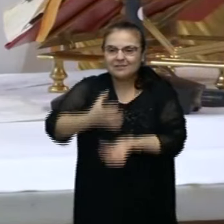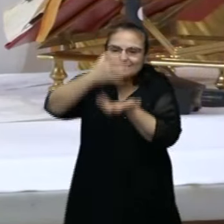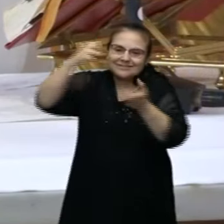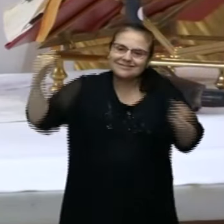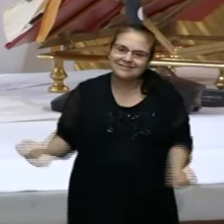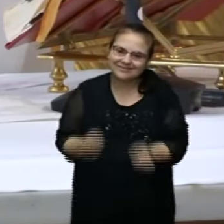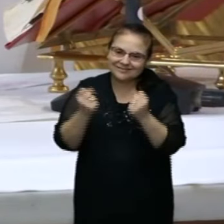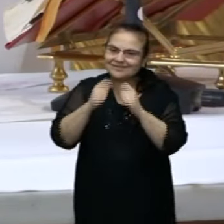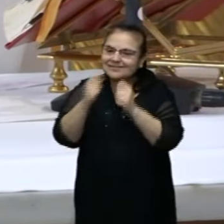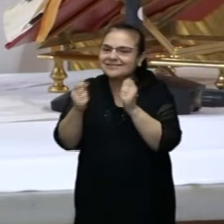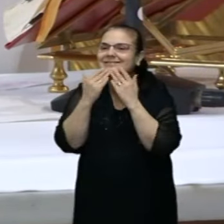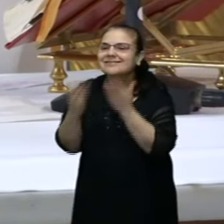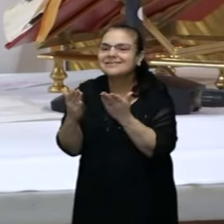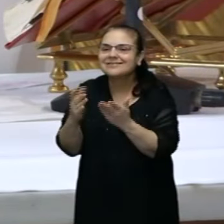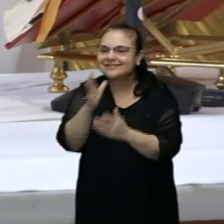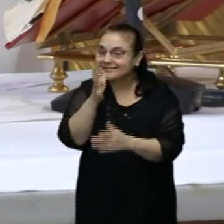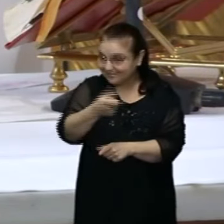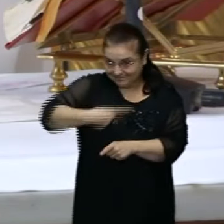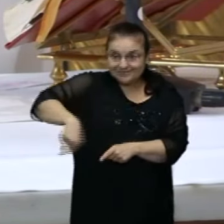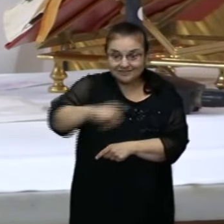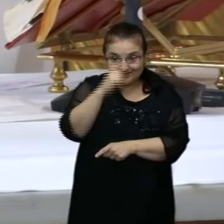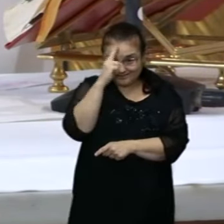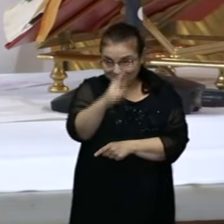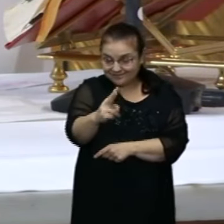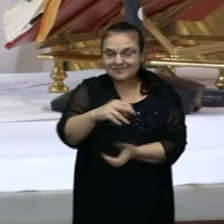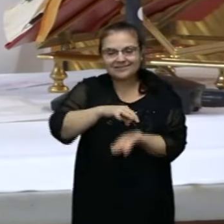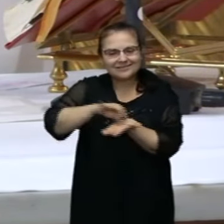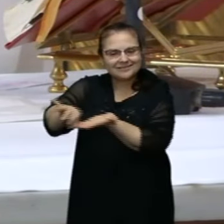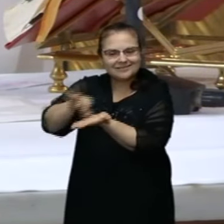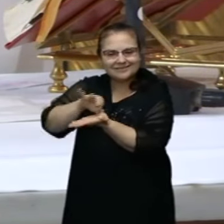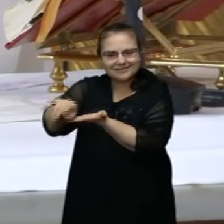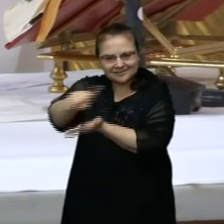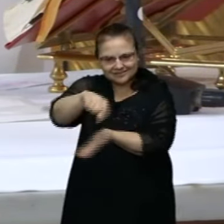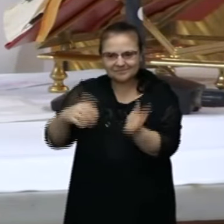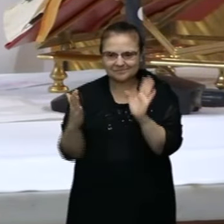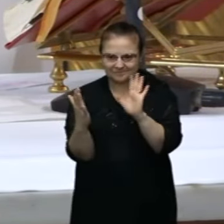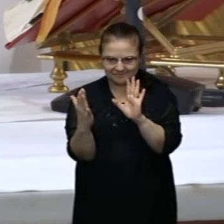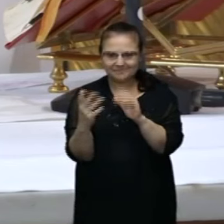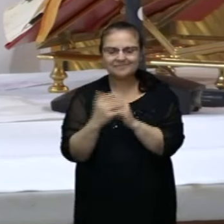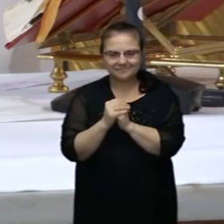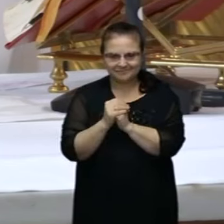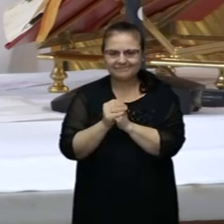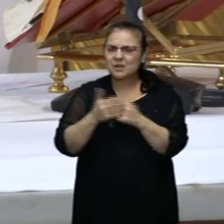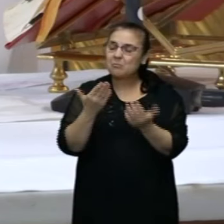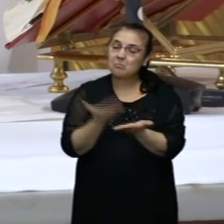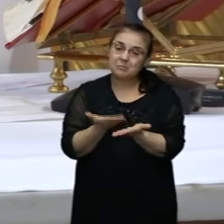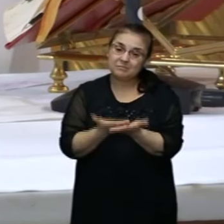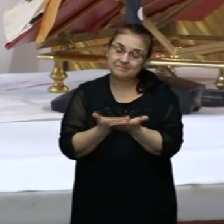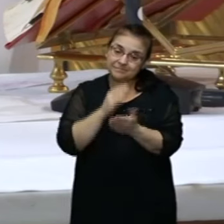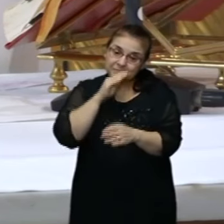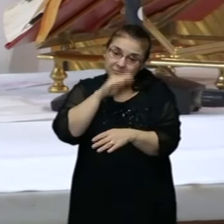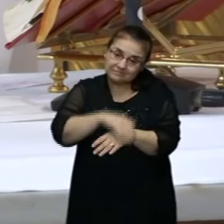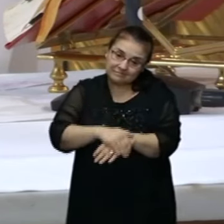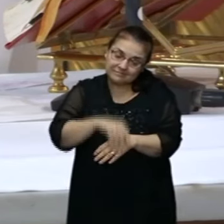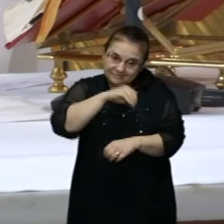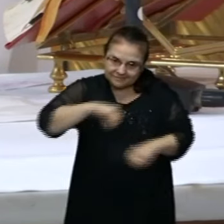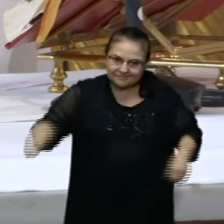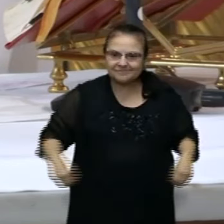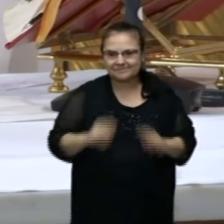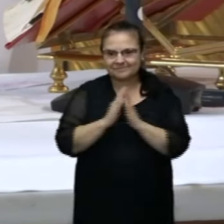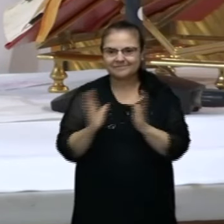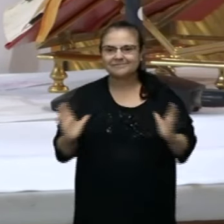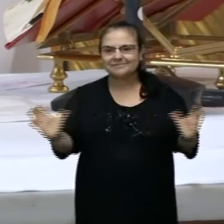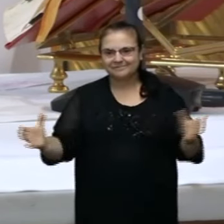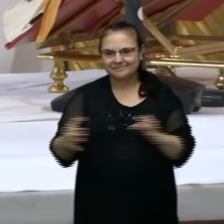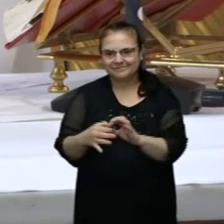salvación, y te damos gracias porque nos haces dignos de servirte en tu presencia. Te pedimos humildemente que el Espíritu Santo